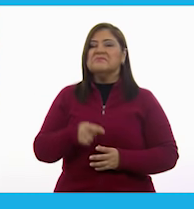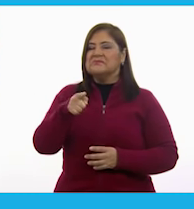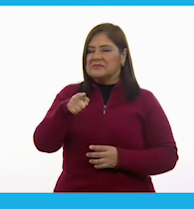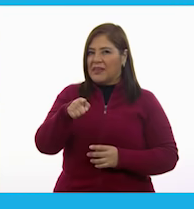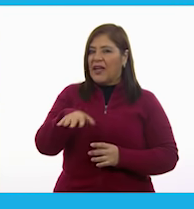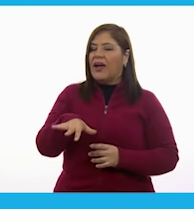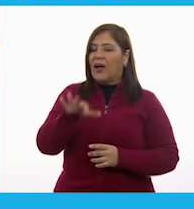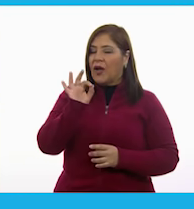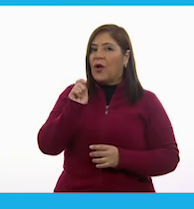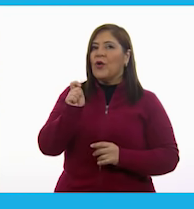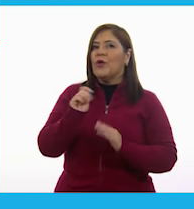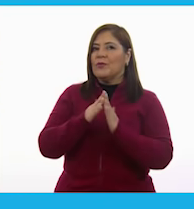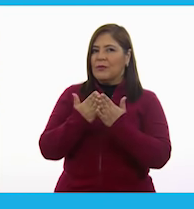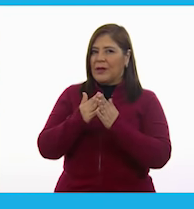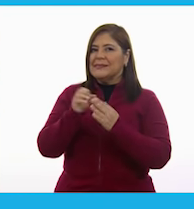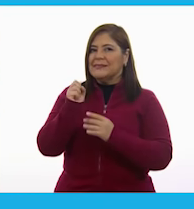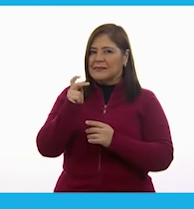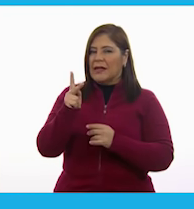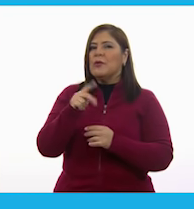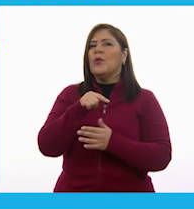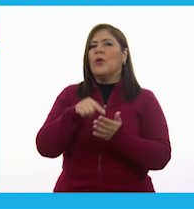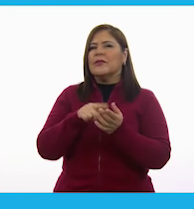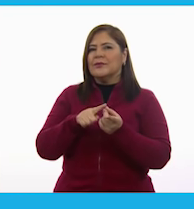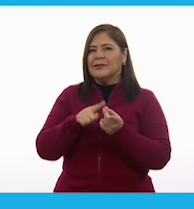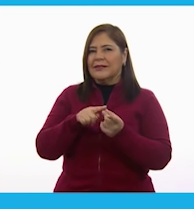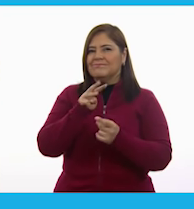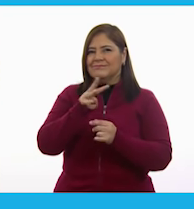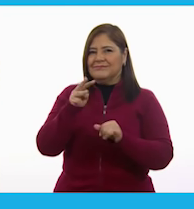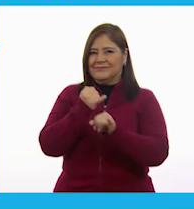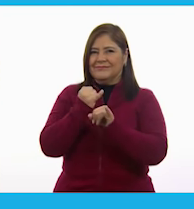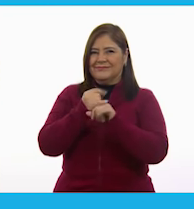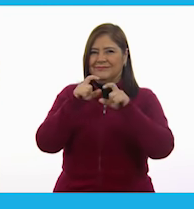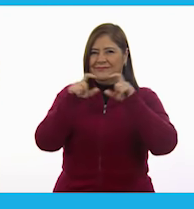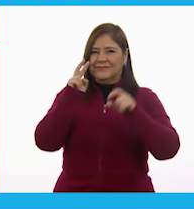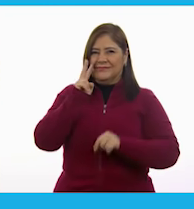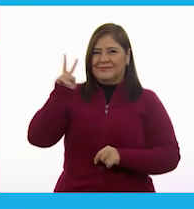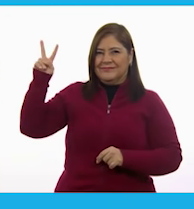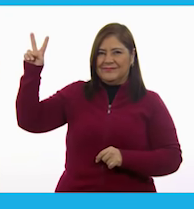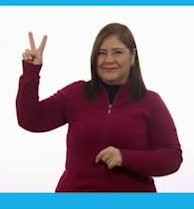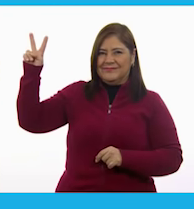También puedes encontrar los libros de texto en la página